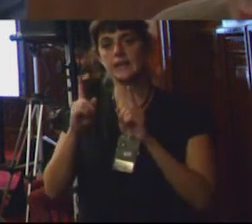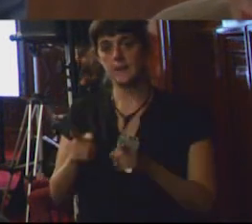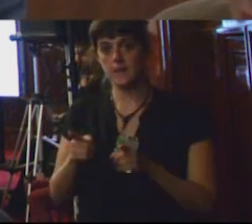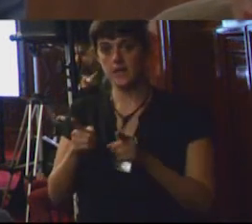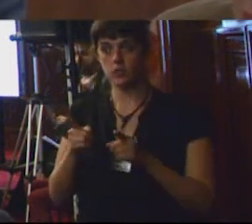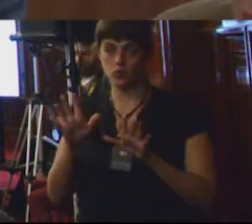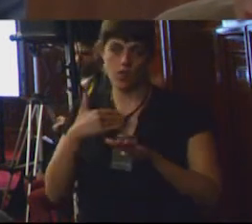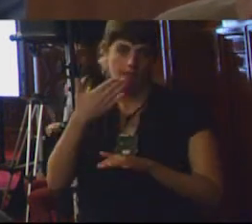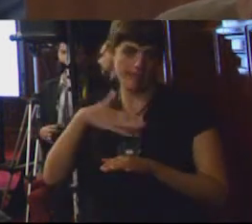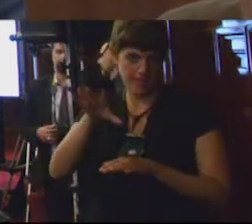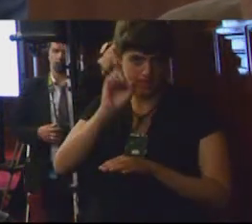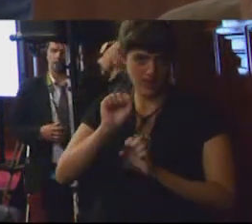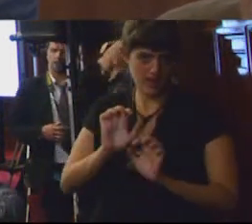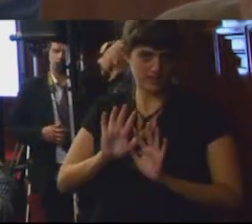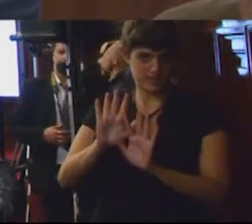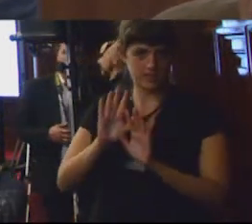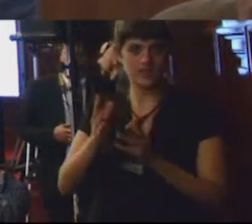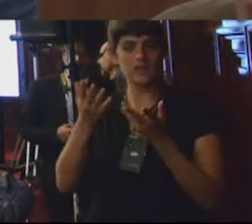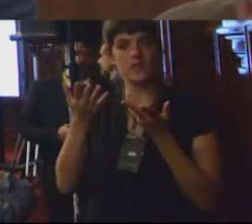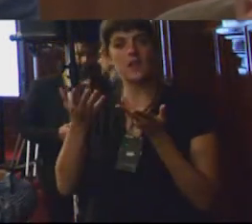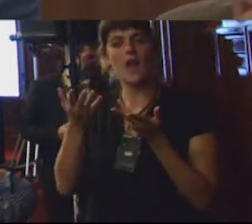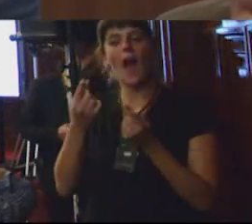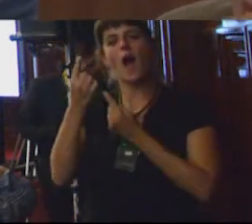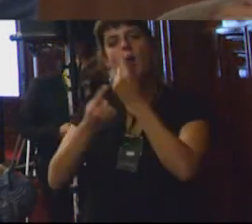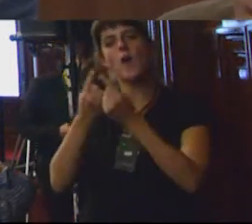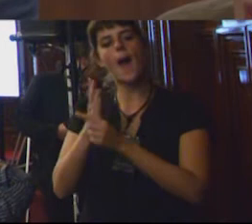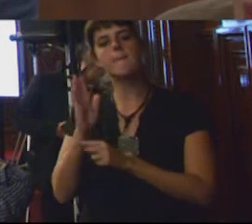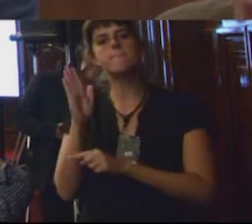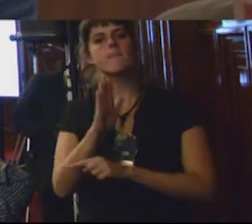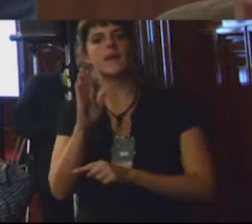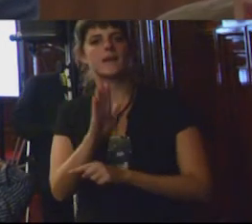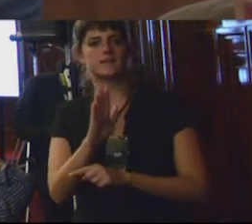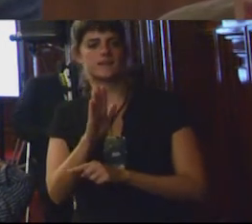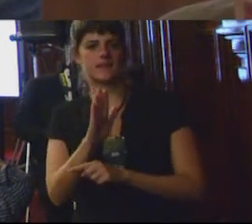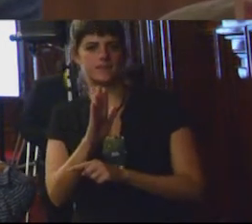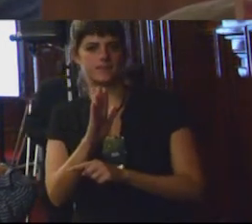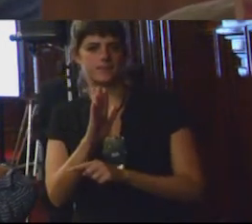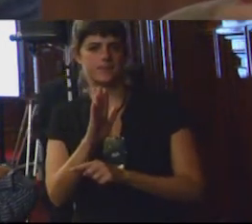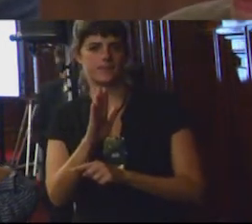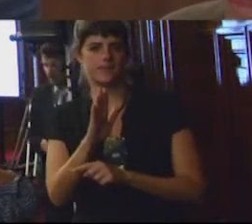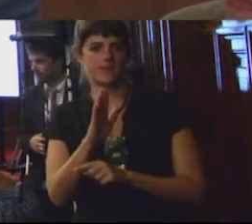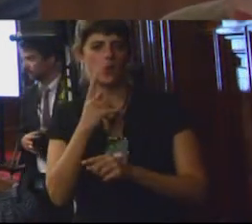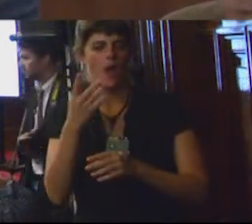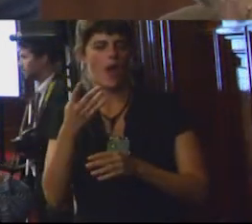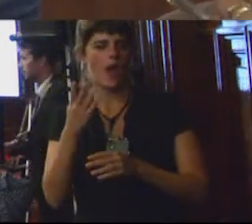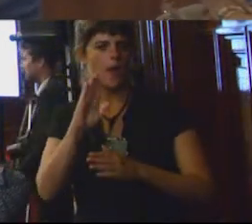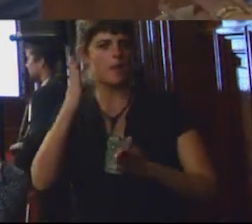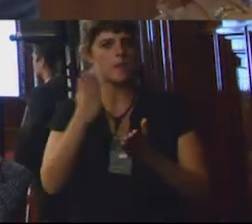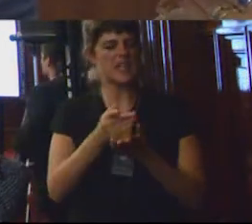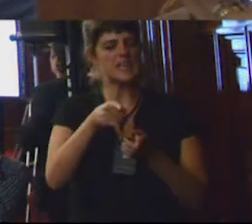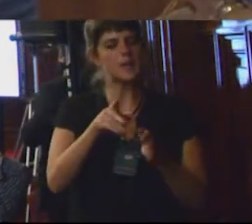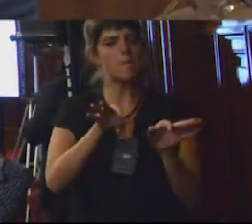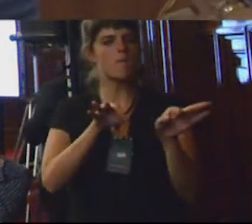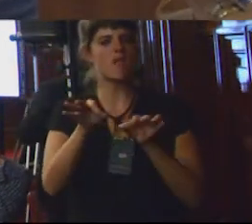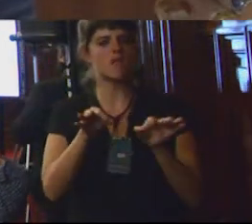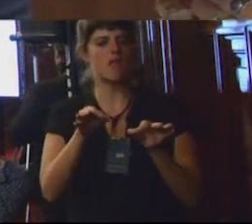entendí o que me precisaran, ha habido alguna amenaza con aplicar estas medidas disciplinarias a quienes ejerzan